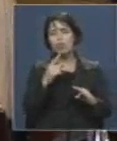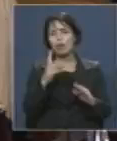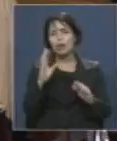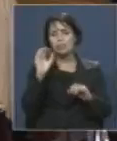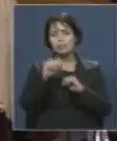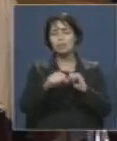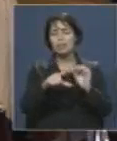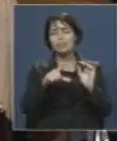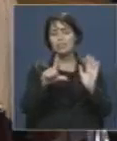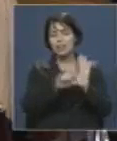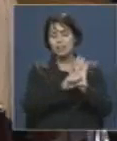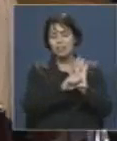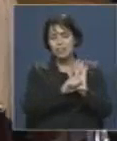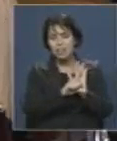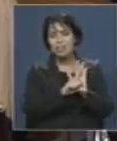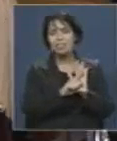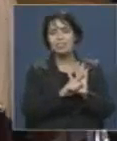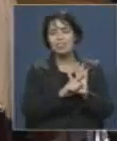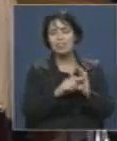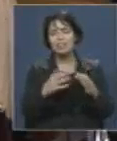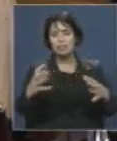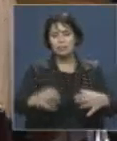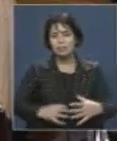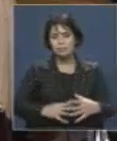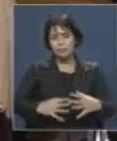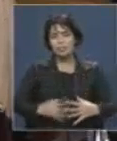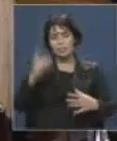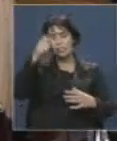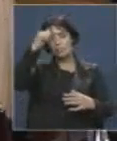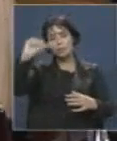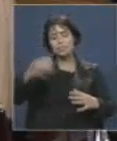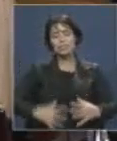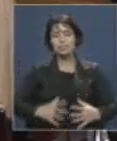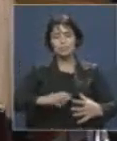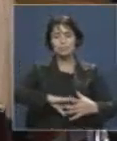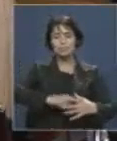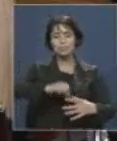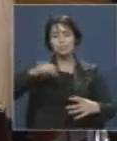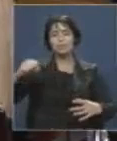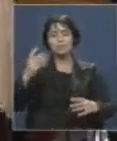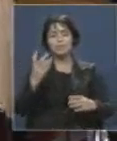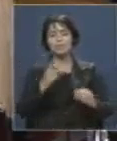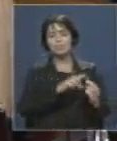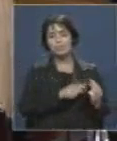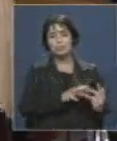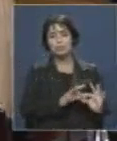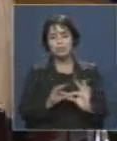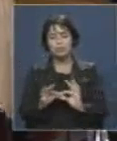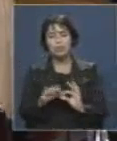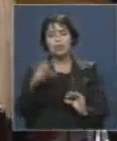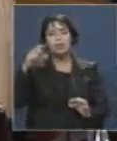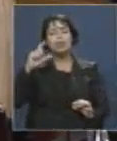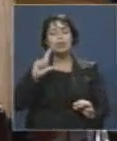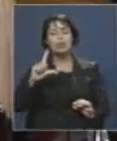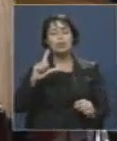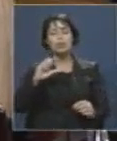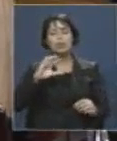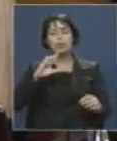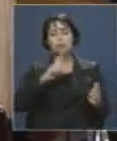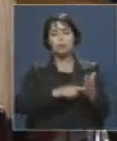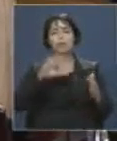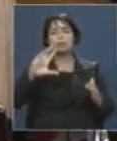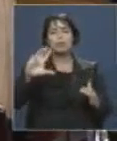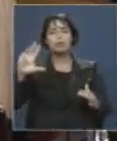despenaliza el aborto en 3 causales? Y de inmediato se nos viene a la memoria la respuesta que ya casi sabemos de memoria. En julio del 88, el